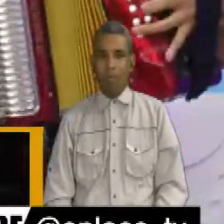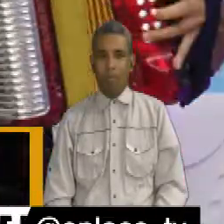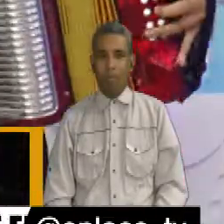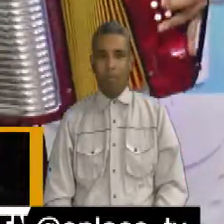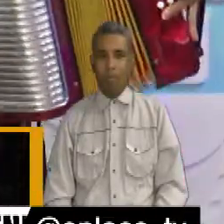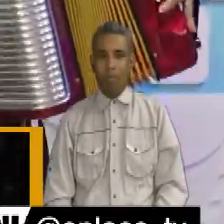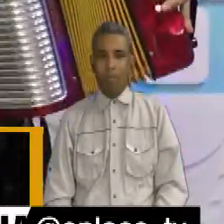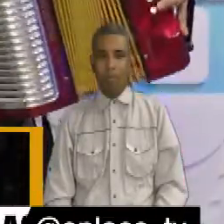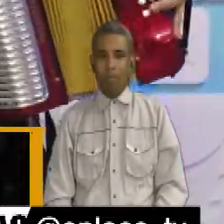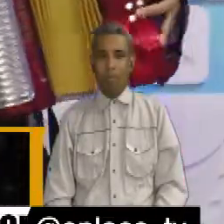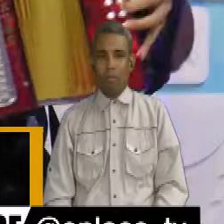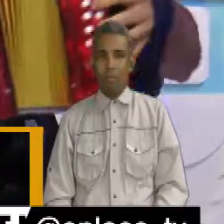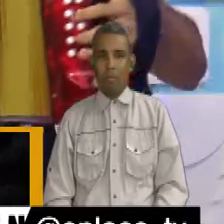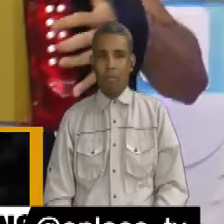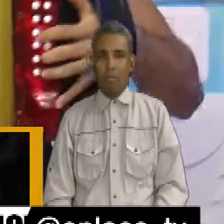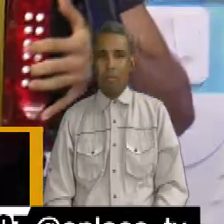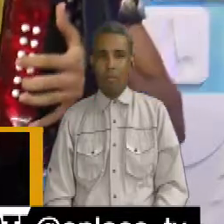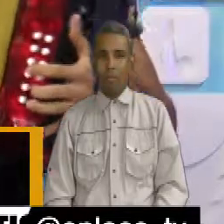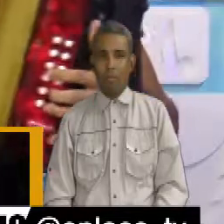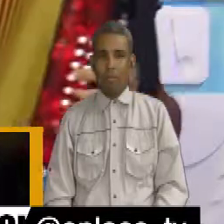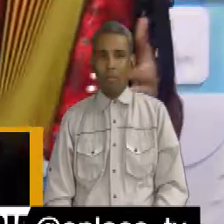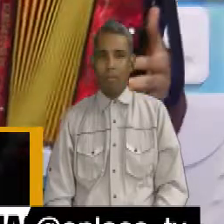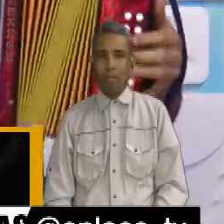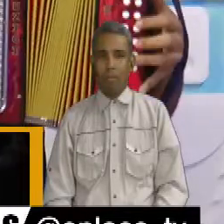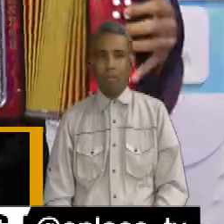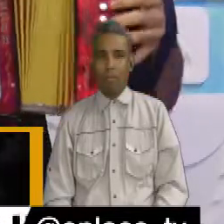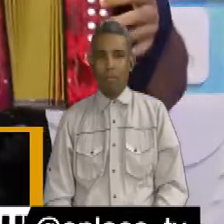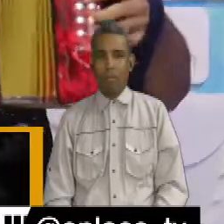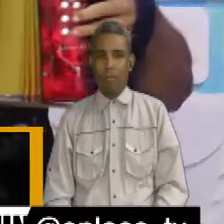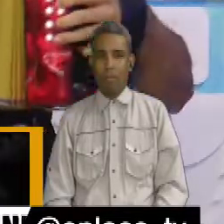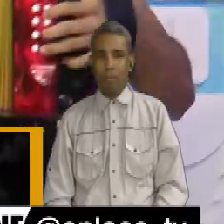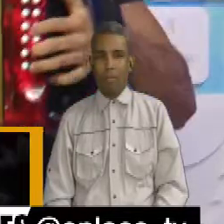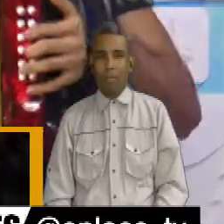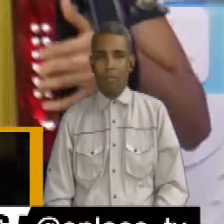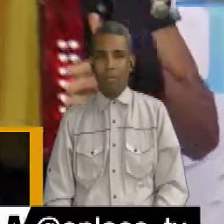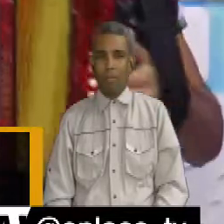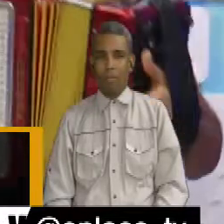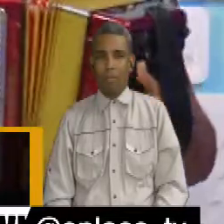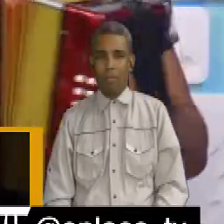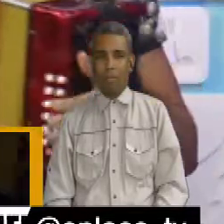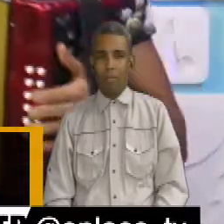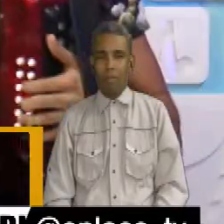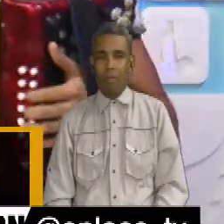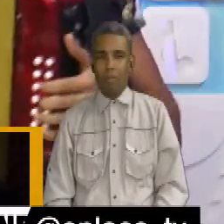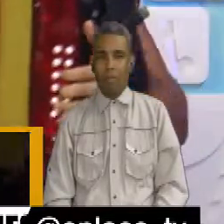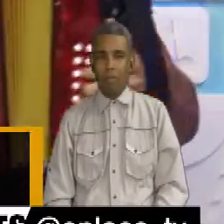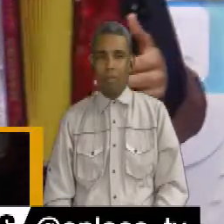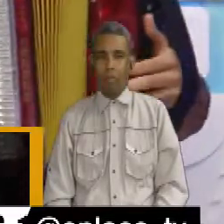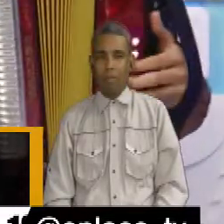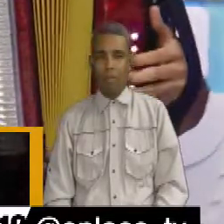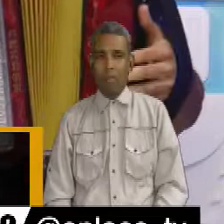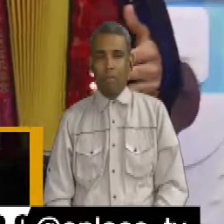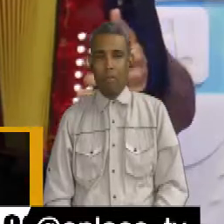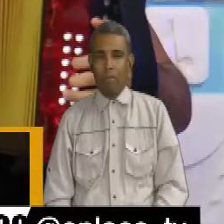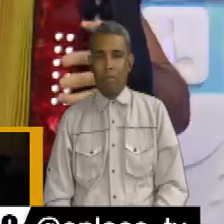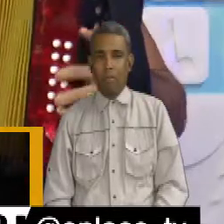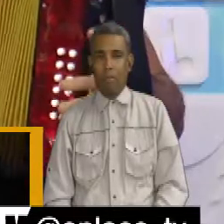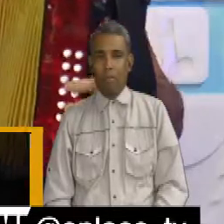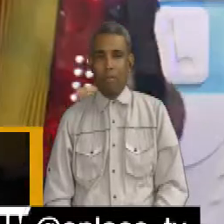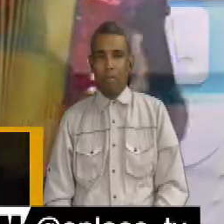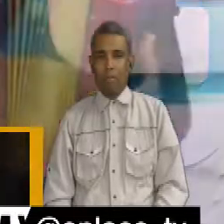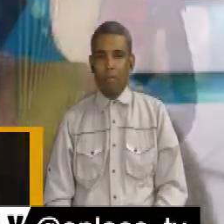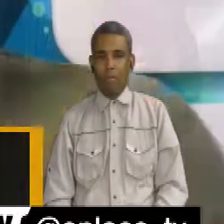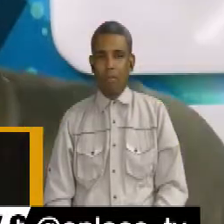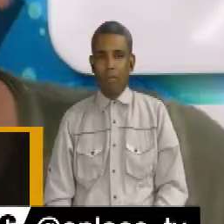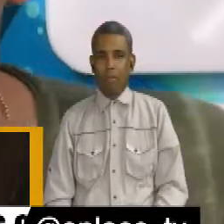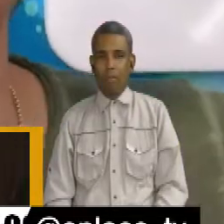Poco bruto que salí para la historia y otras cosas del colegio. La profesora me ha llamado la atención